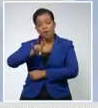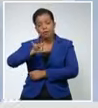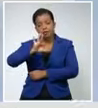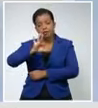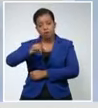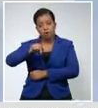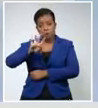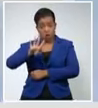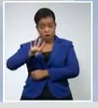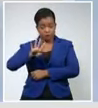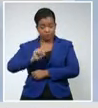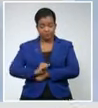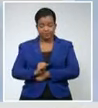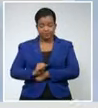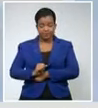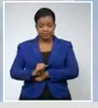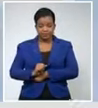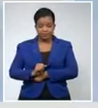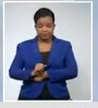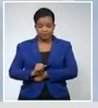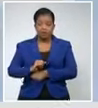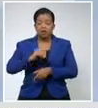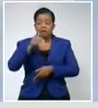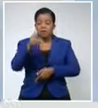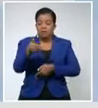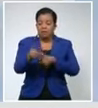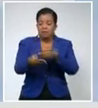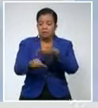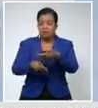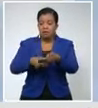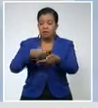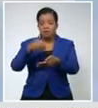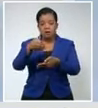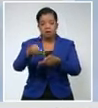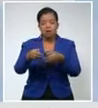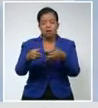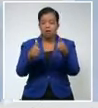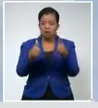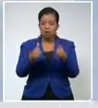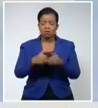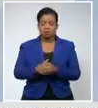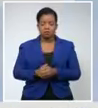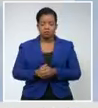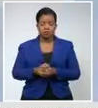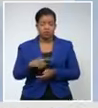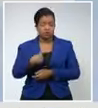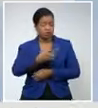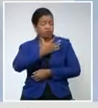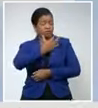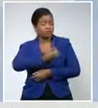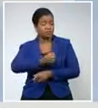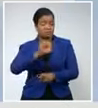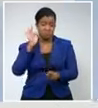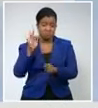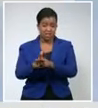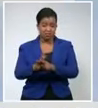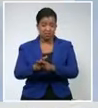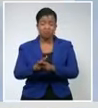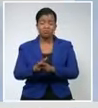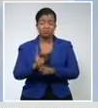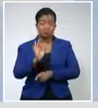4.443, con una evolución clínica estable. Lamentamos al inicio de la conferencia el